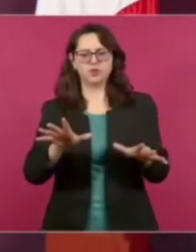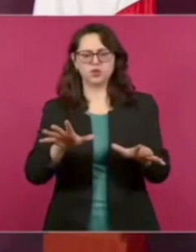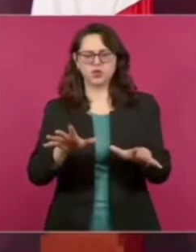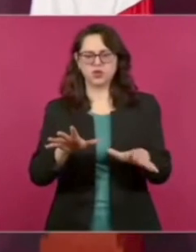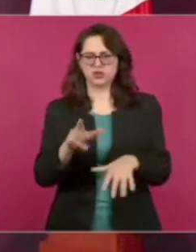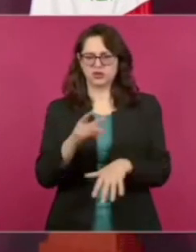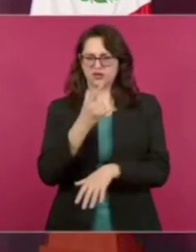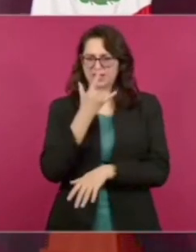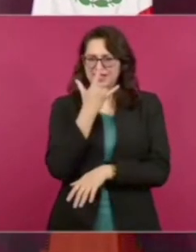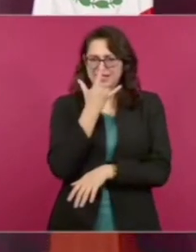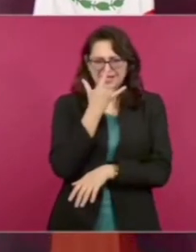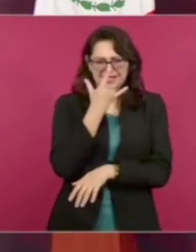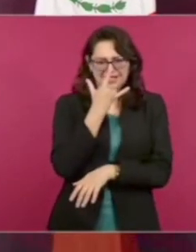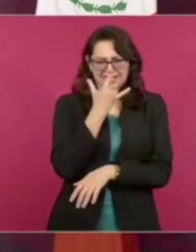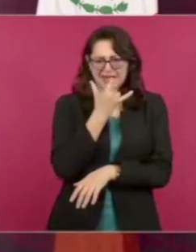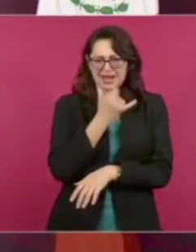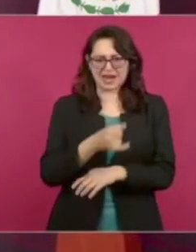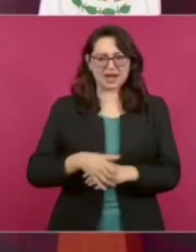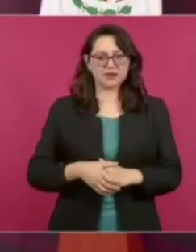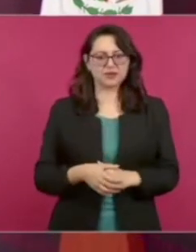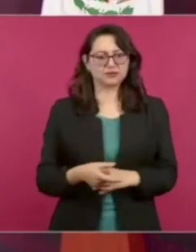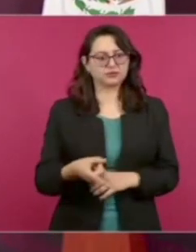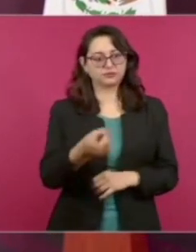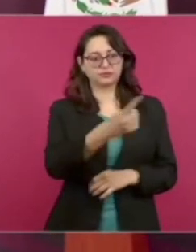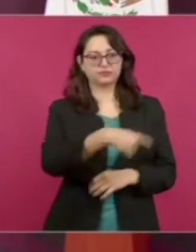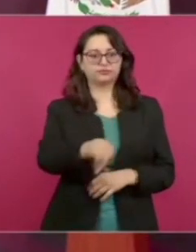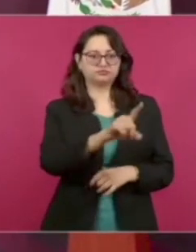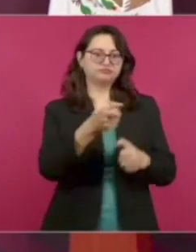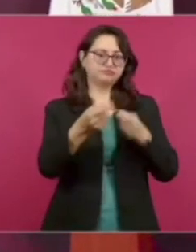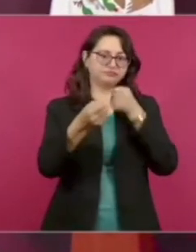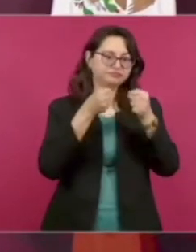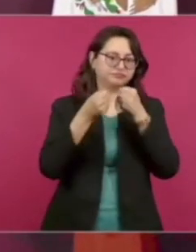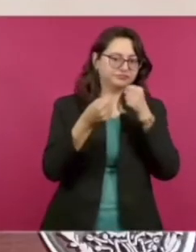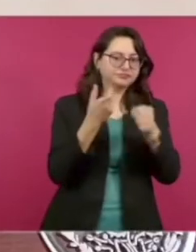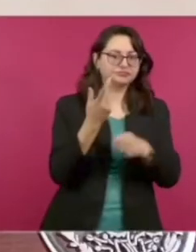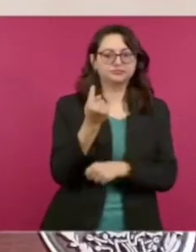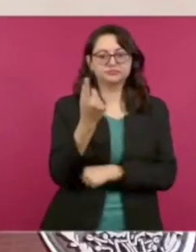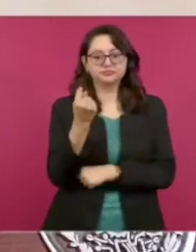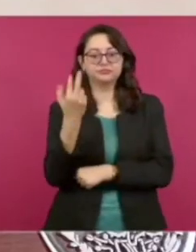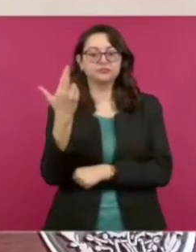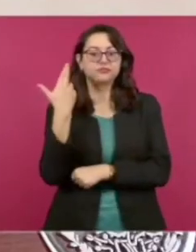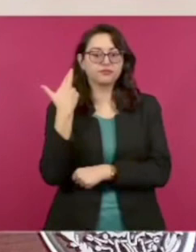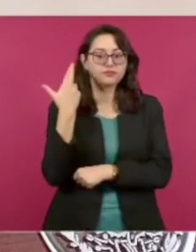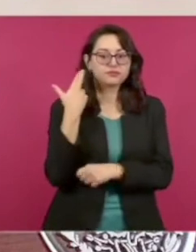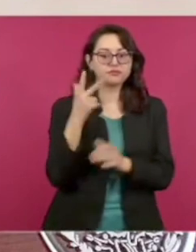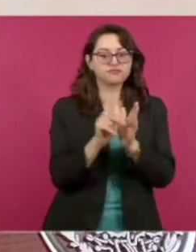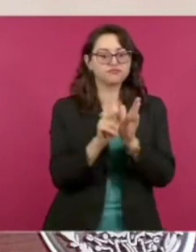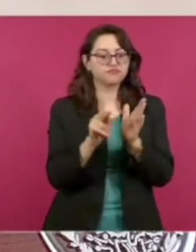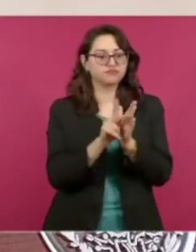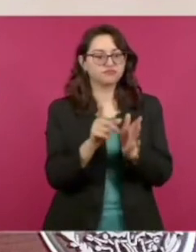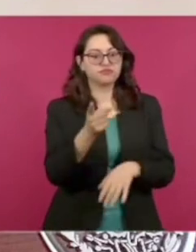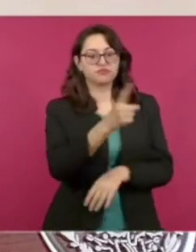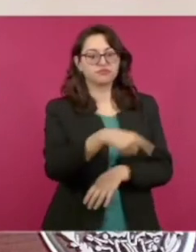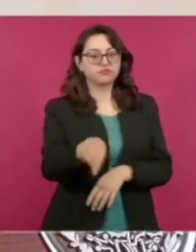están en contra de la transformación, los conservadores.